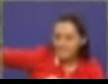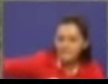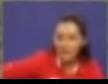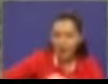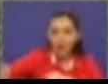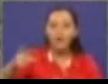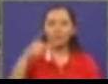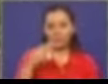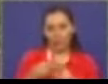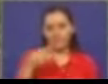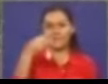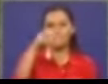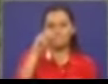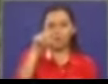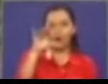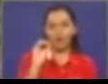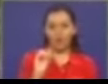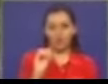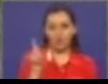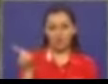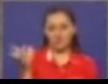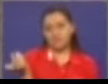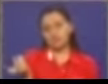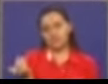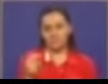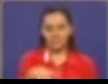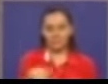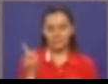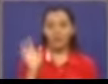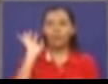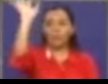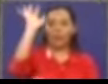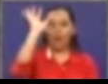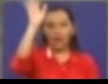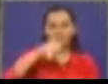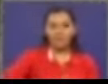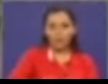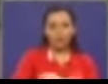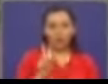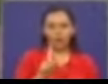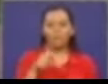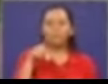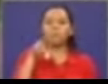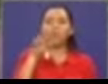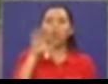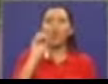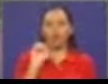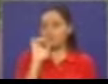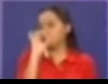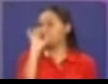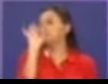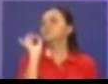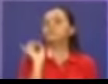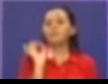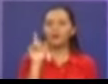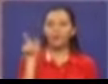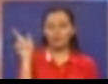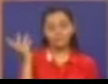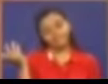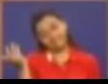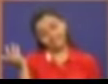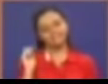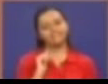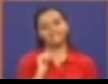palitos empujando una bolita. ¿Ok? Entonces ellos no jugaban ecuaboli, indoor fútbol, no jugaban polo. Ese es el novismo de nuestras